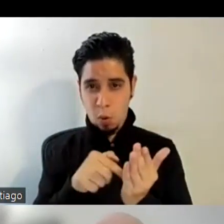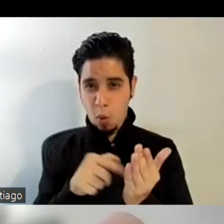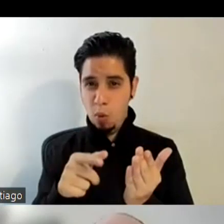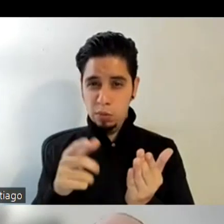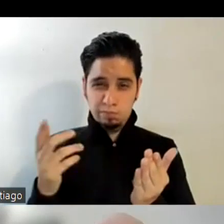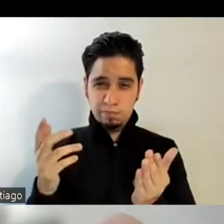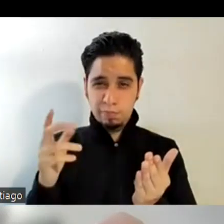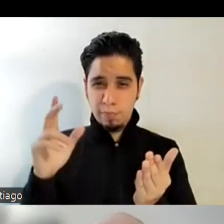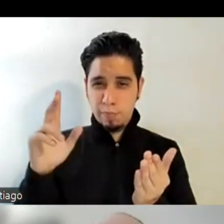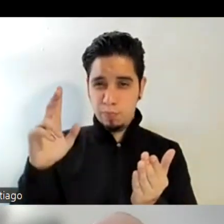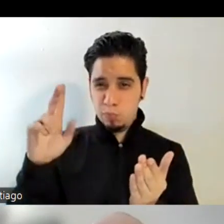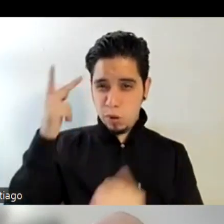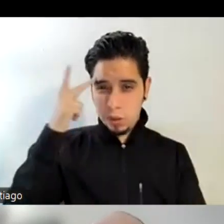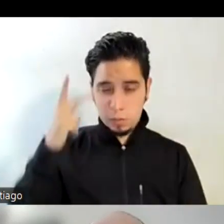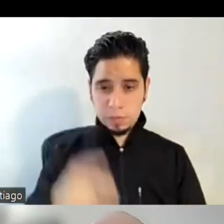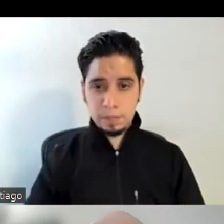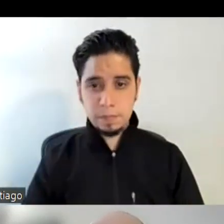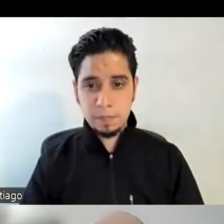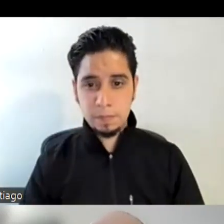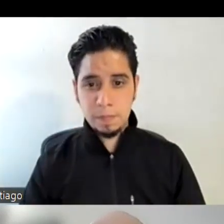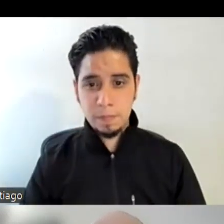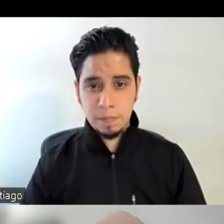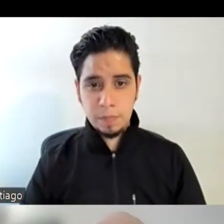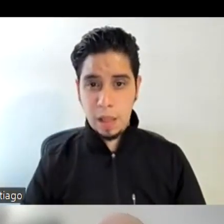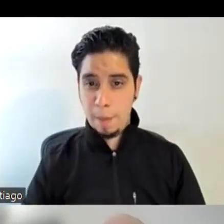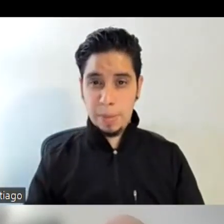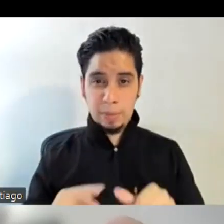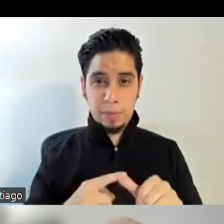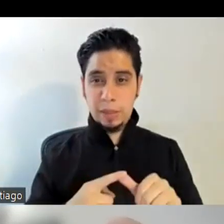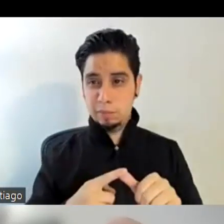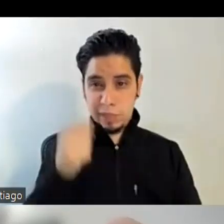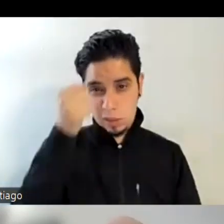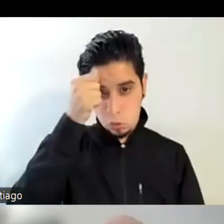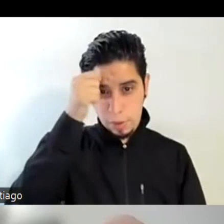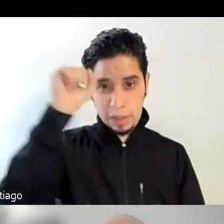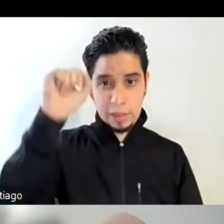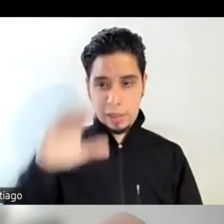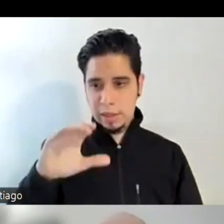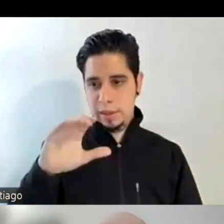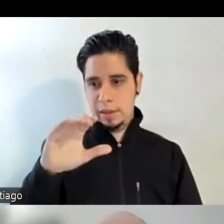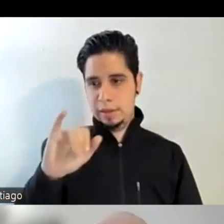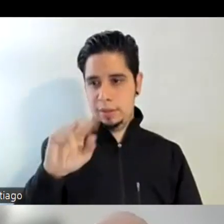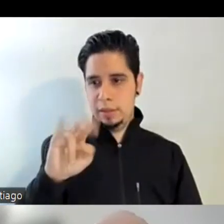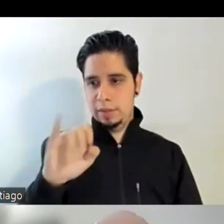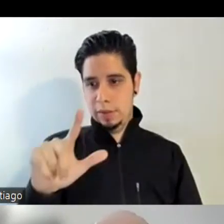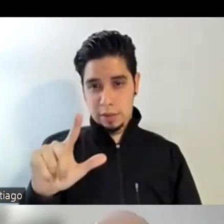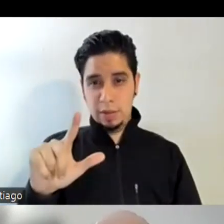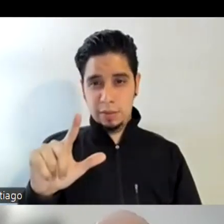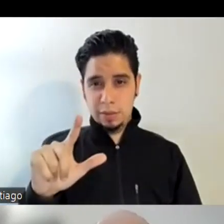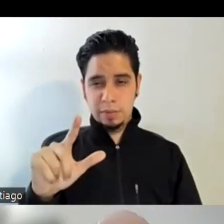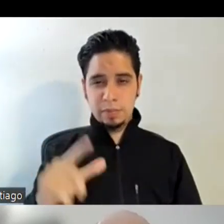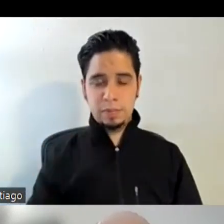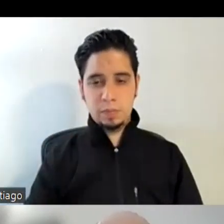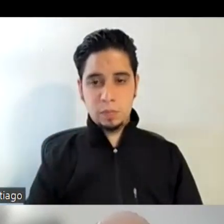historia, o sea, de la que tenemos constancia en la literatura. Bien. Así que nosotros salpicamos el texto con